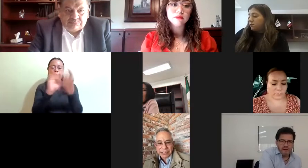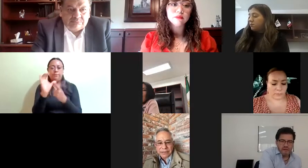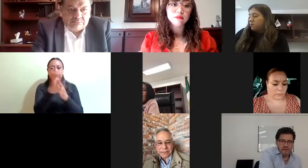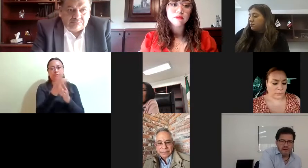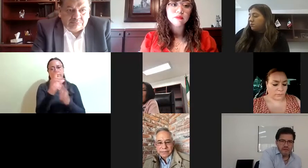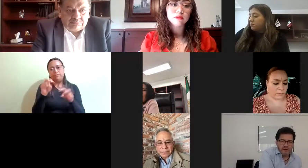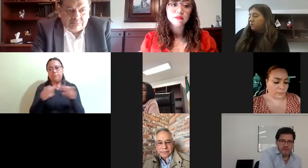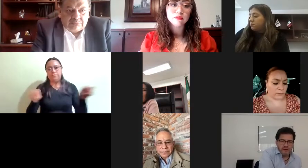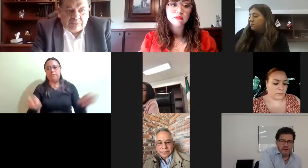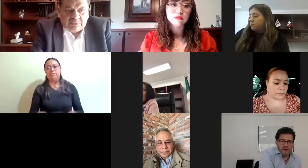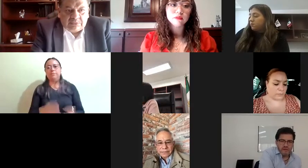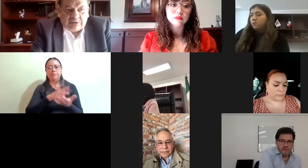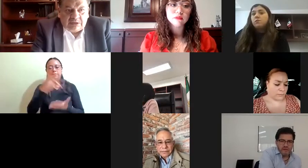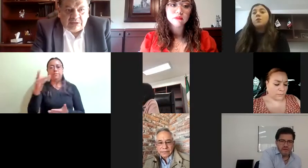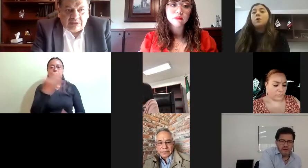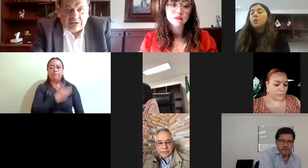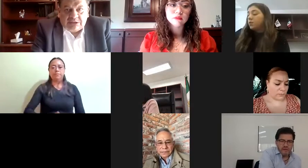presidente.